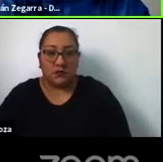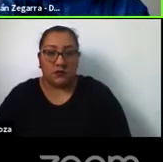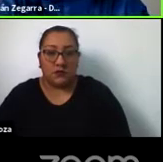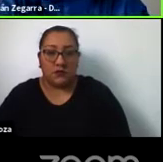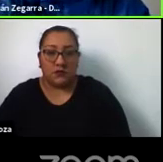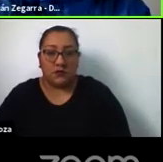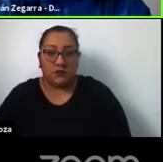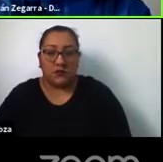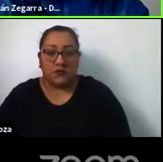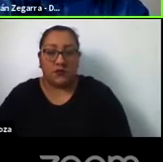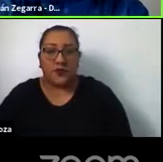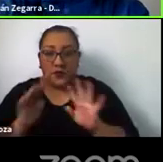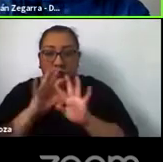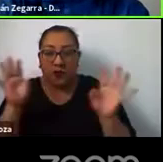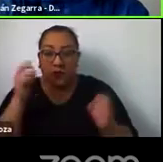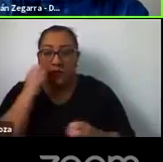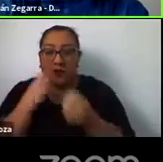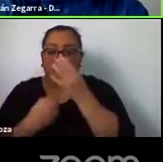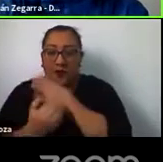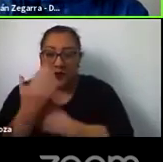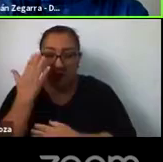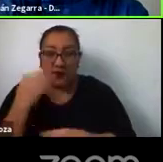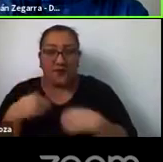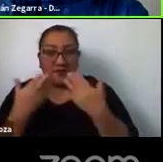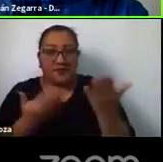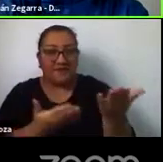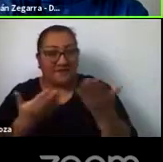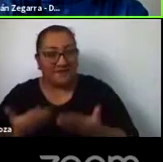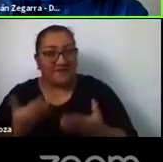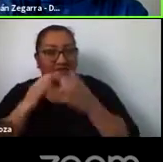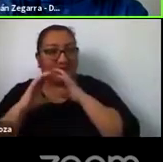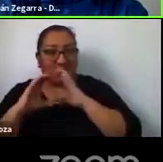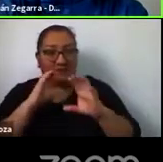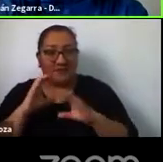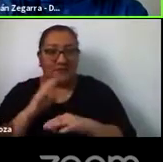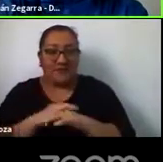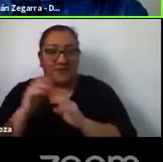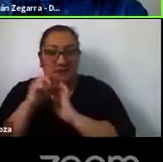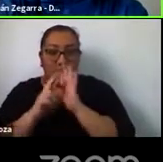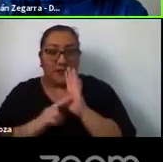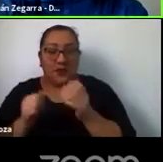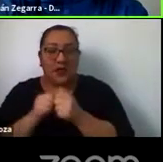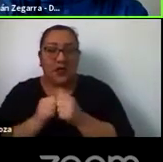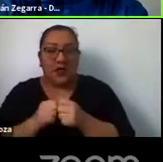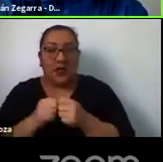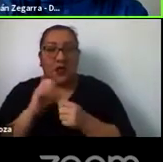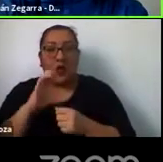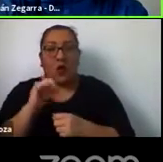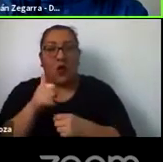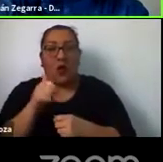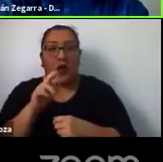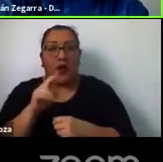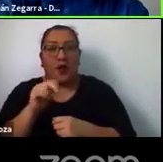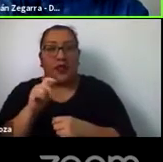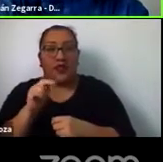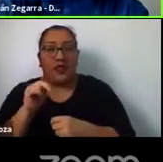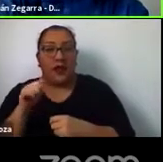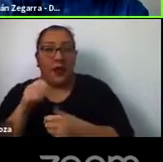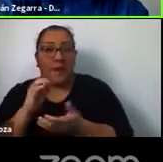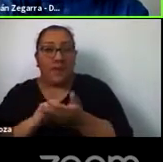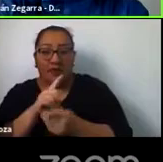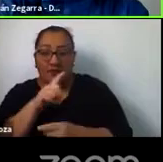Buenos días, les damos la más cordial bienvenida al conversatorio Regiones en Cuarentena, más allá de los 100 días.